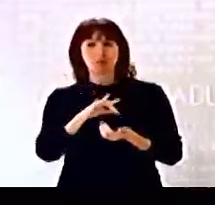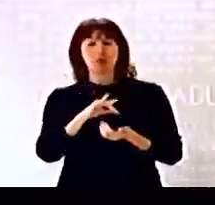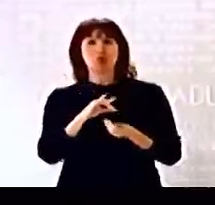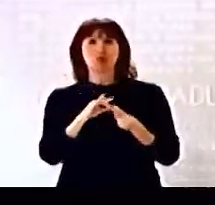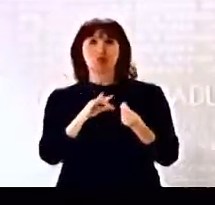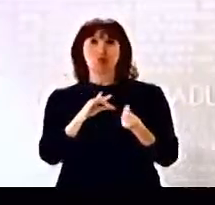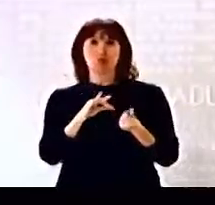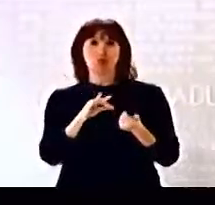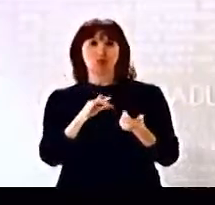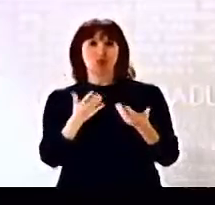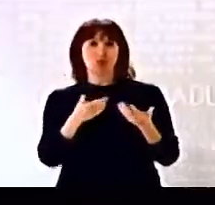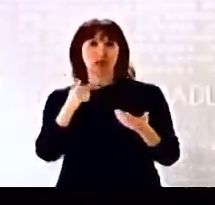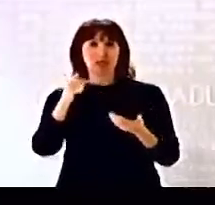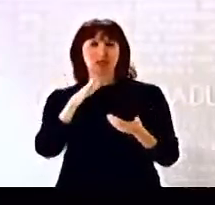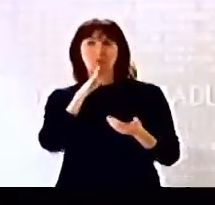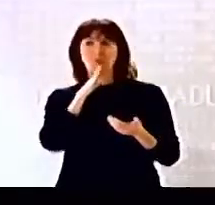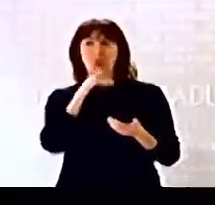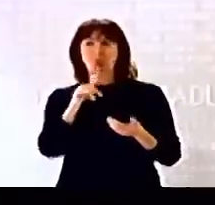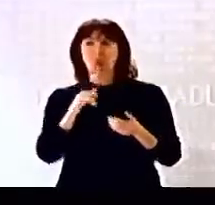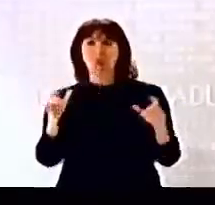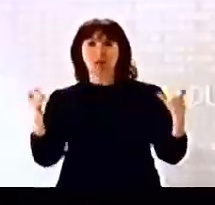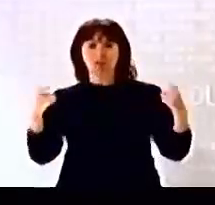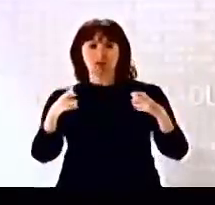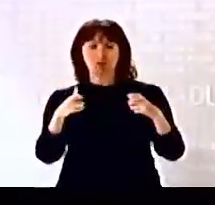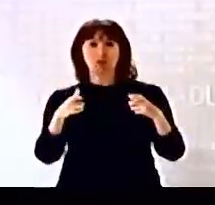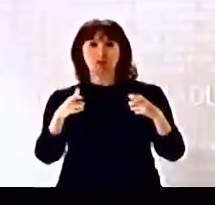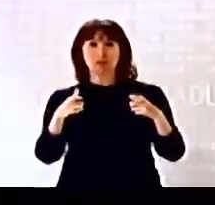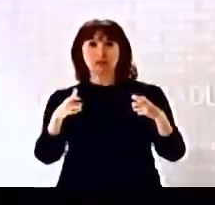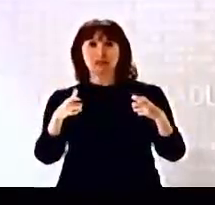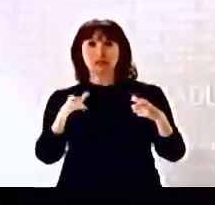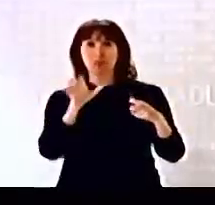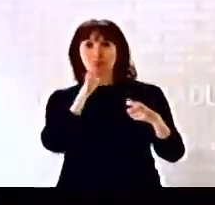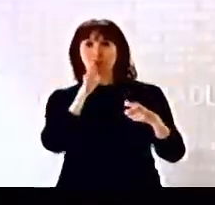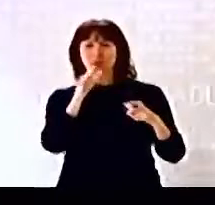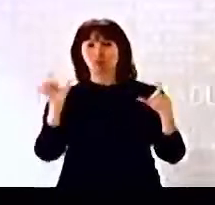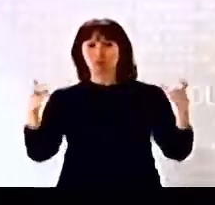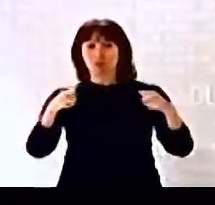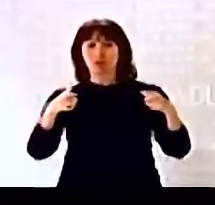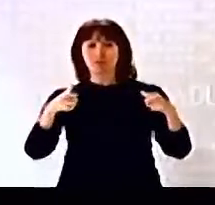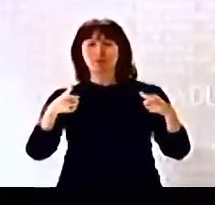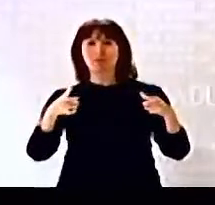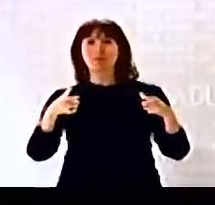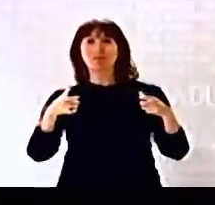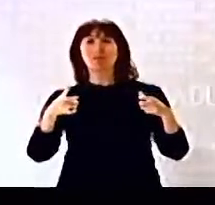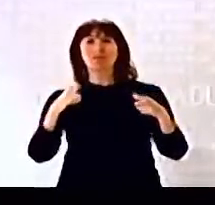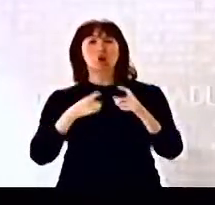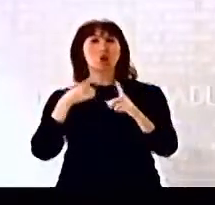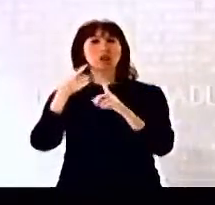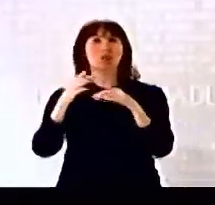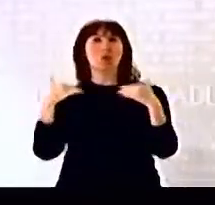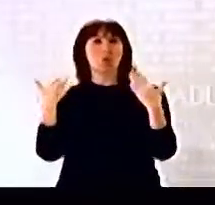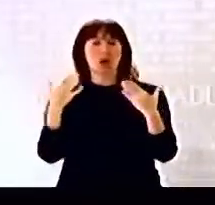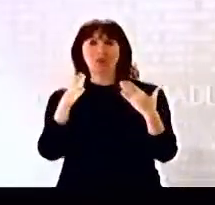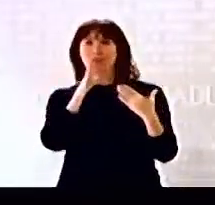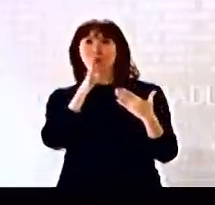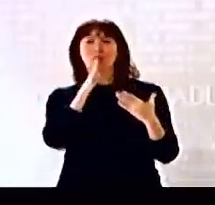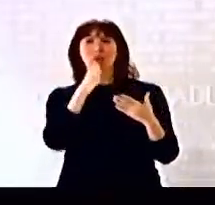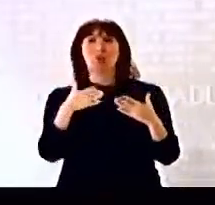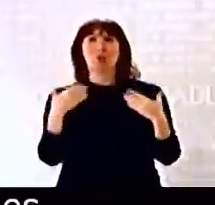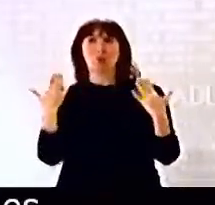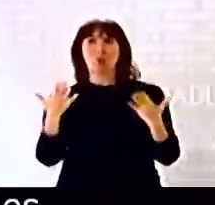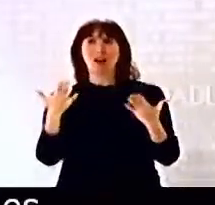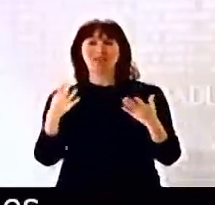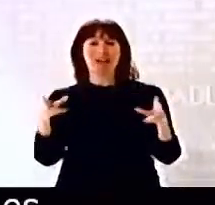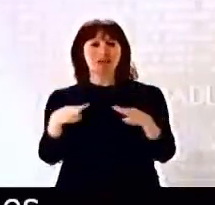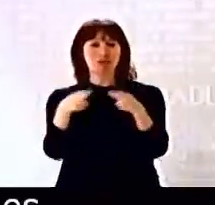esta reducción de la incidencia es fundamentalmente por el esfuerzo que se hace por parte de la